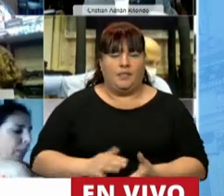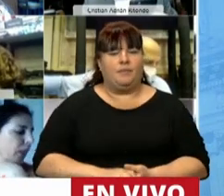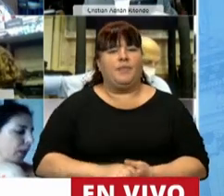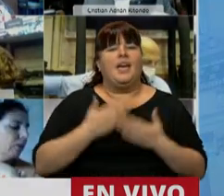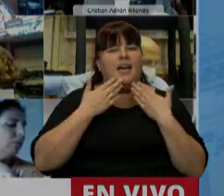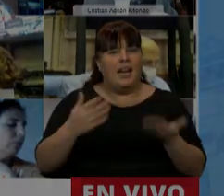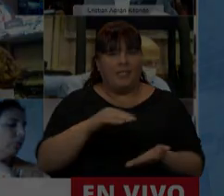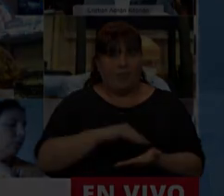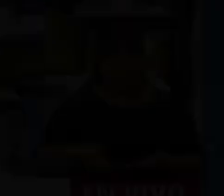Gracias, diputado.